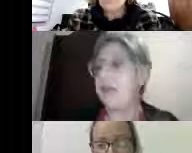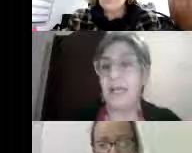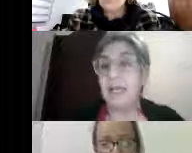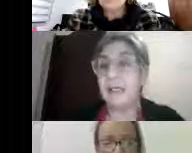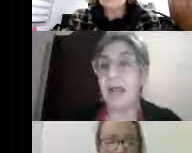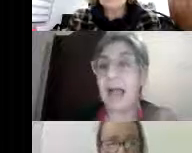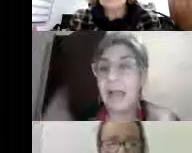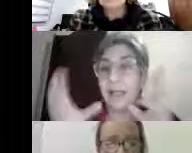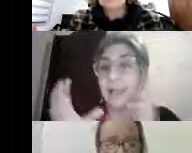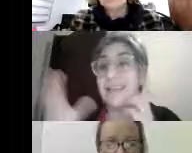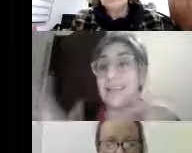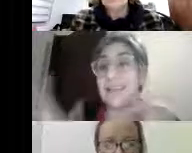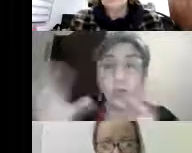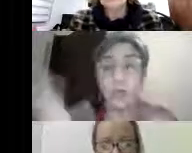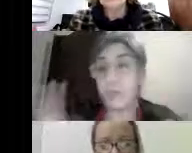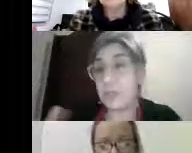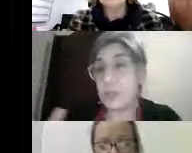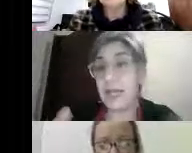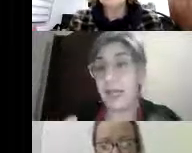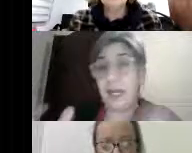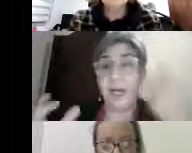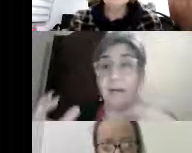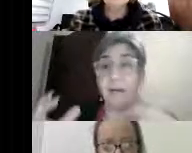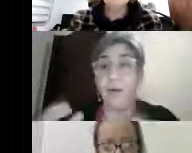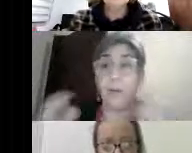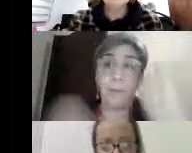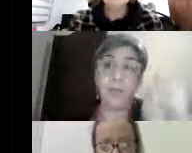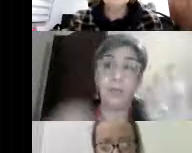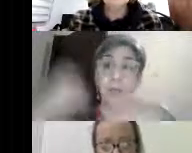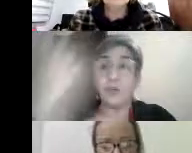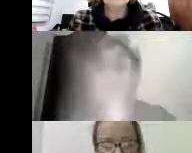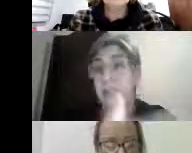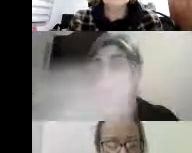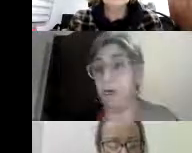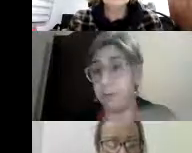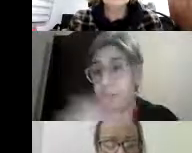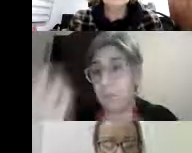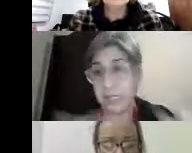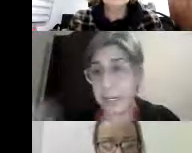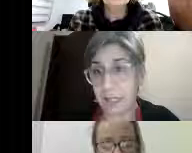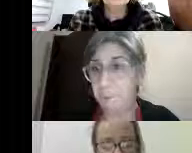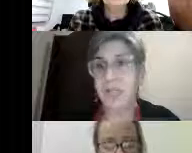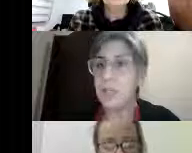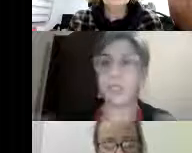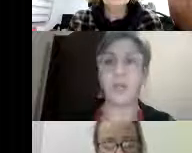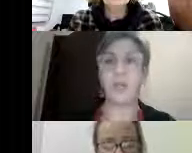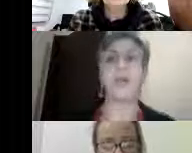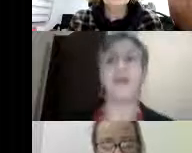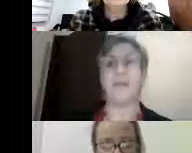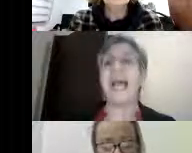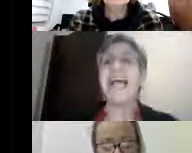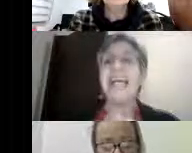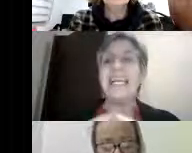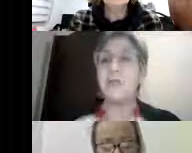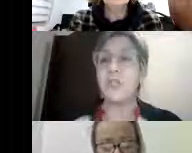pareja, alguien que tiene sexo con otra persona, que uno es positivo, el otro negativo, y viceversa. Eso es